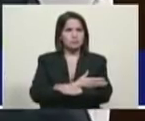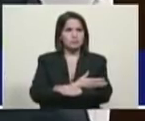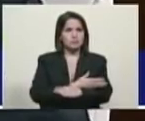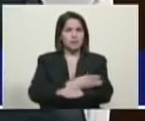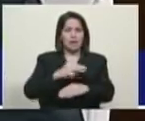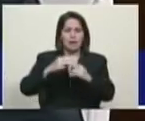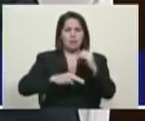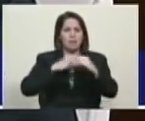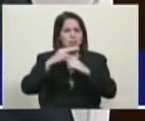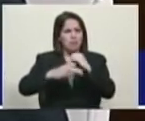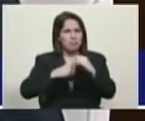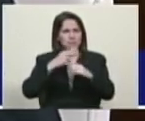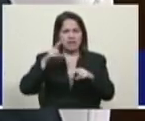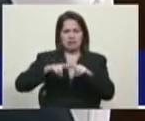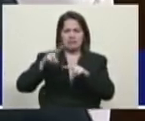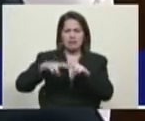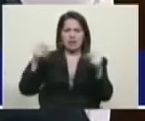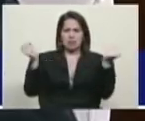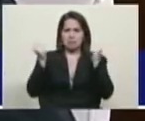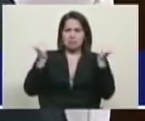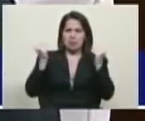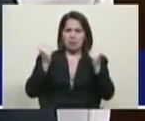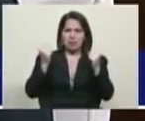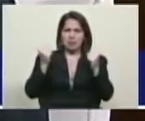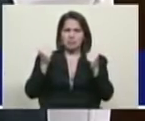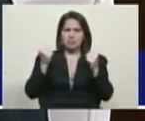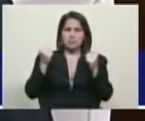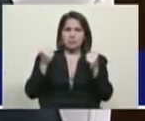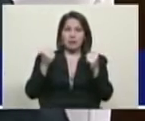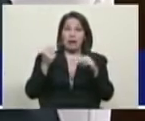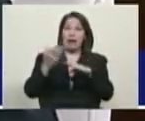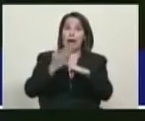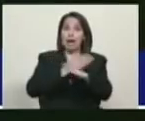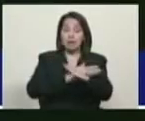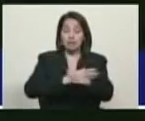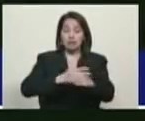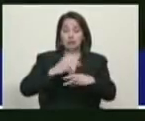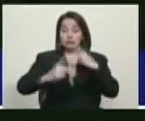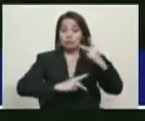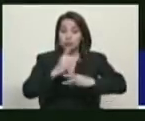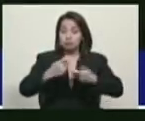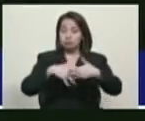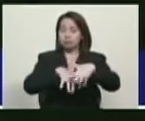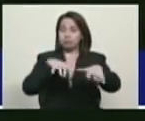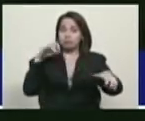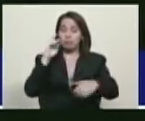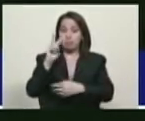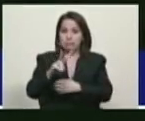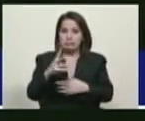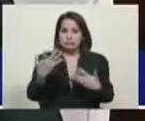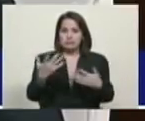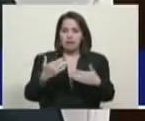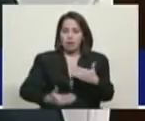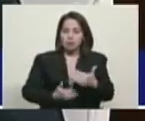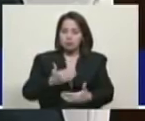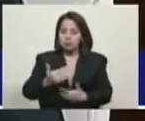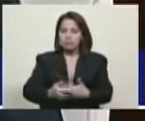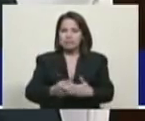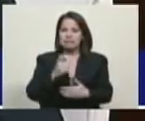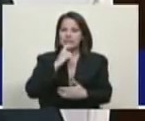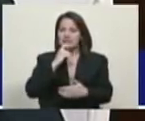de Mérida y la papa negra de los Andes, que tiene unos rendimientos muy altos, y eso son avances que con dificultades, con pocos